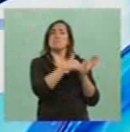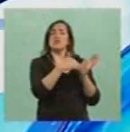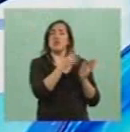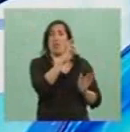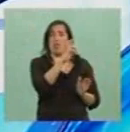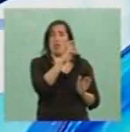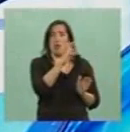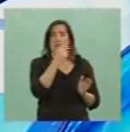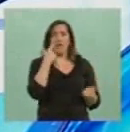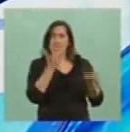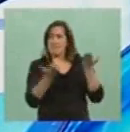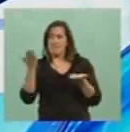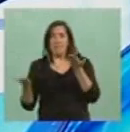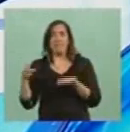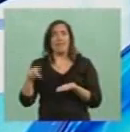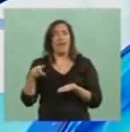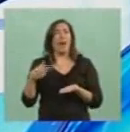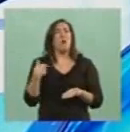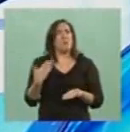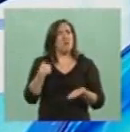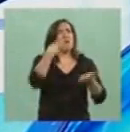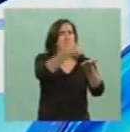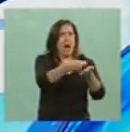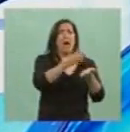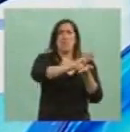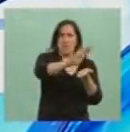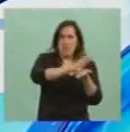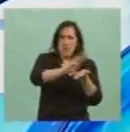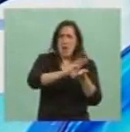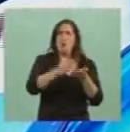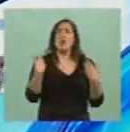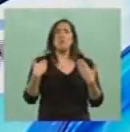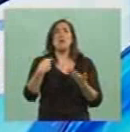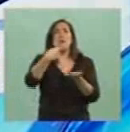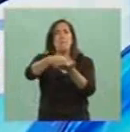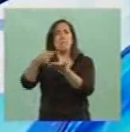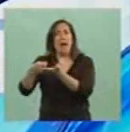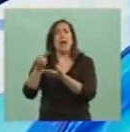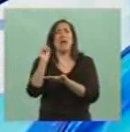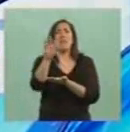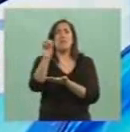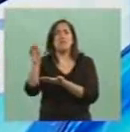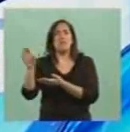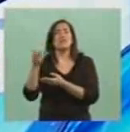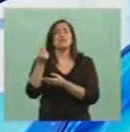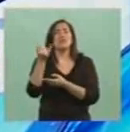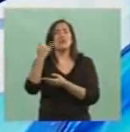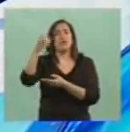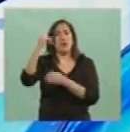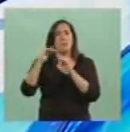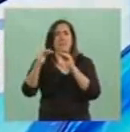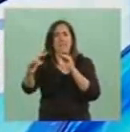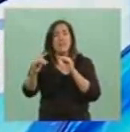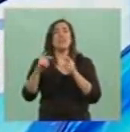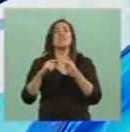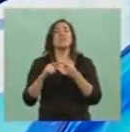con lo cual podríamos pagar la deuda, podríamos pagar todos los depósitos en el país en plazo fijo y podríamos